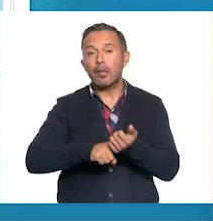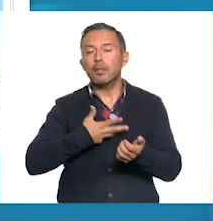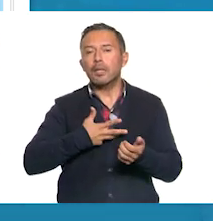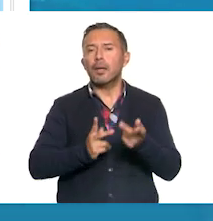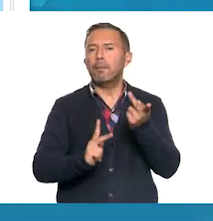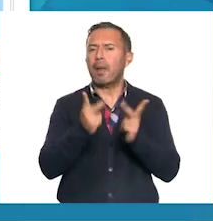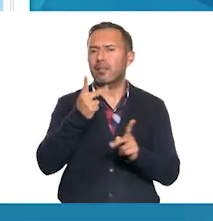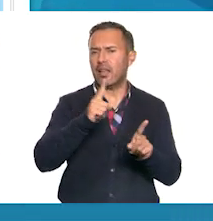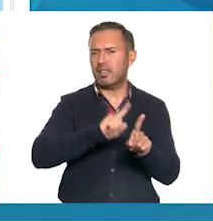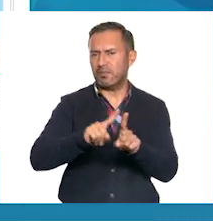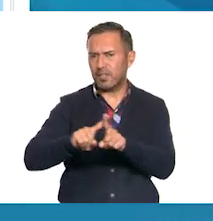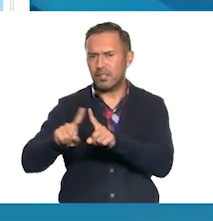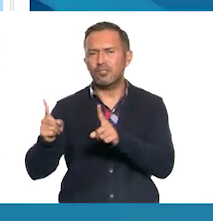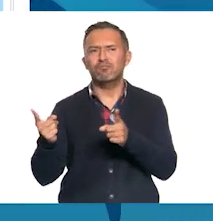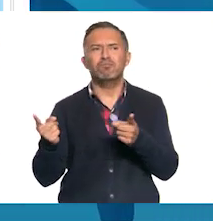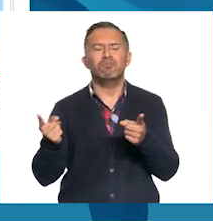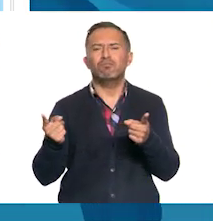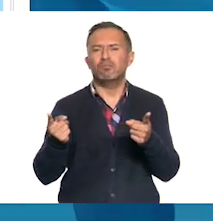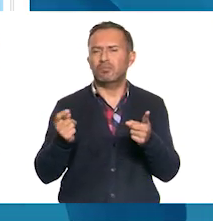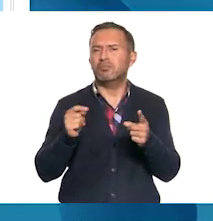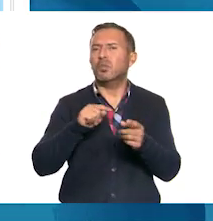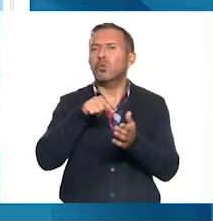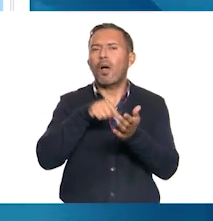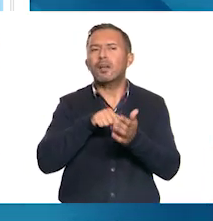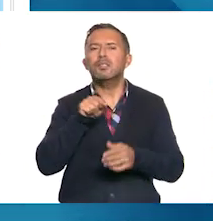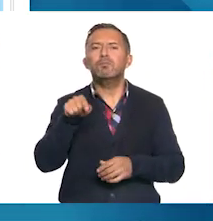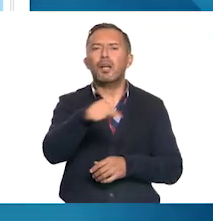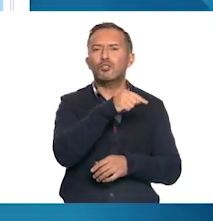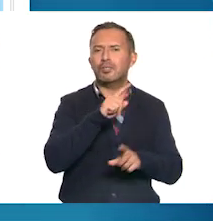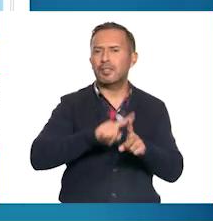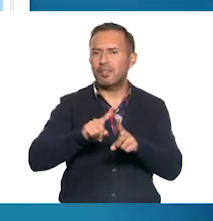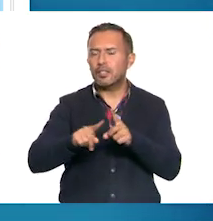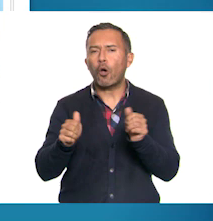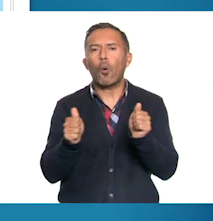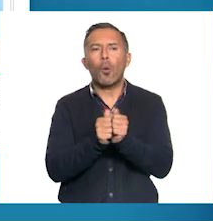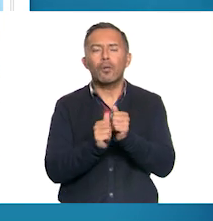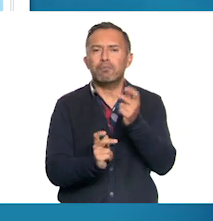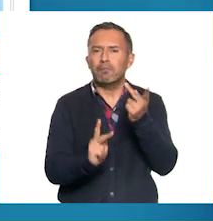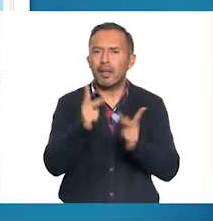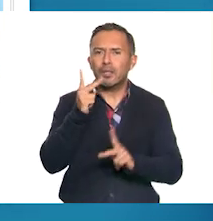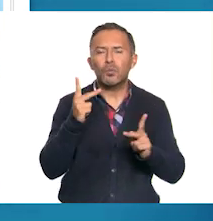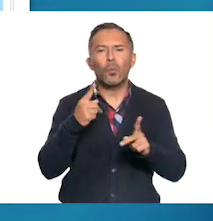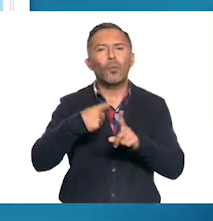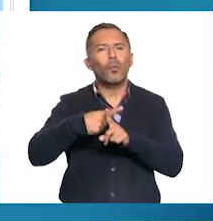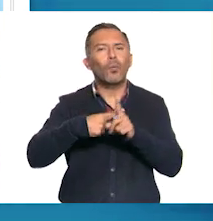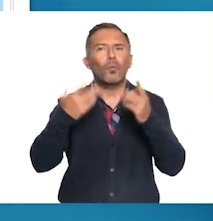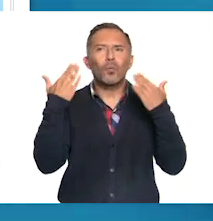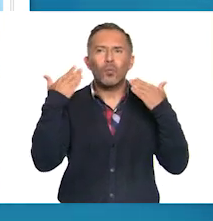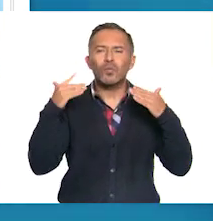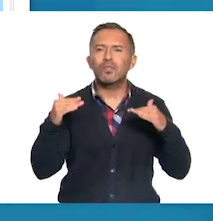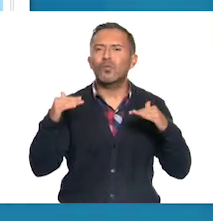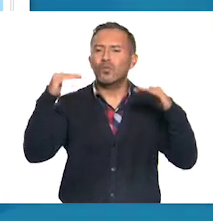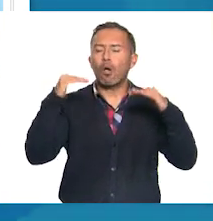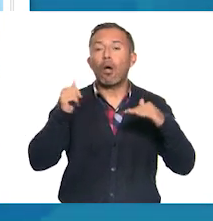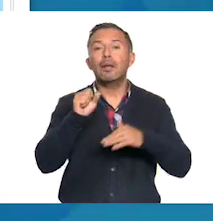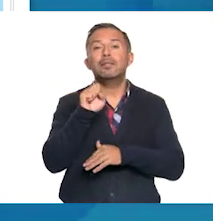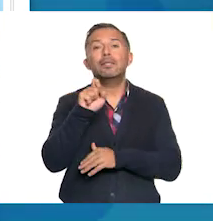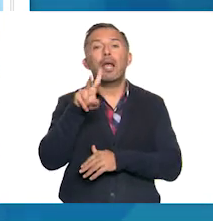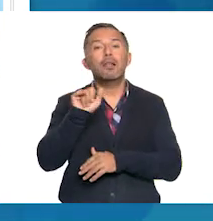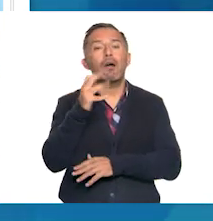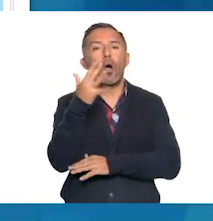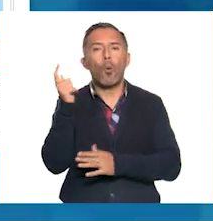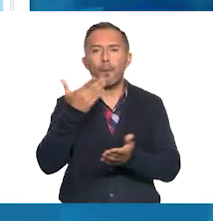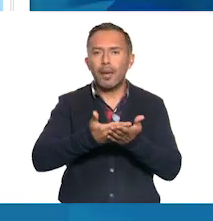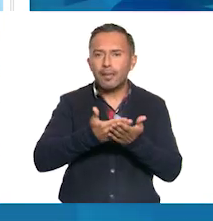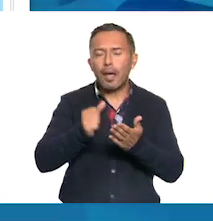diversa, tenemos diferentes espacios con vegetación y clima y altitud, como selva húmeda, selva